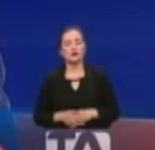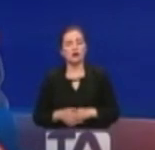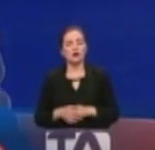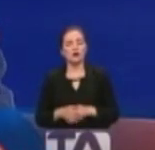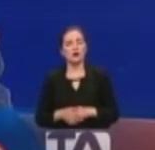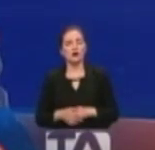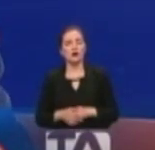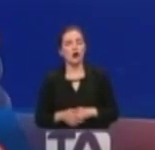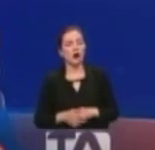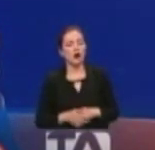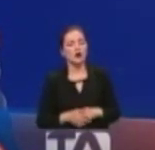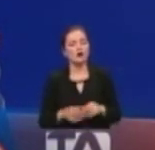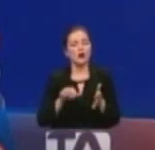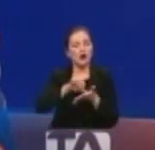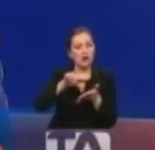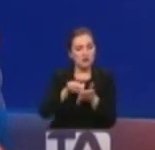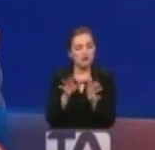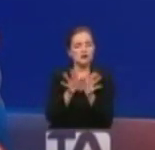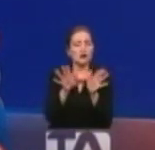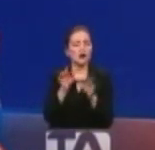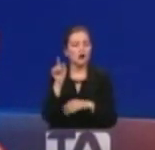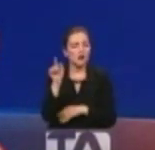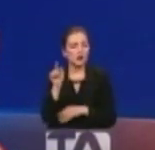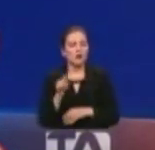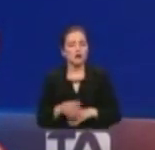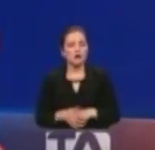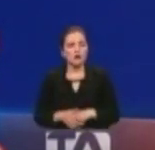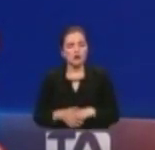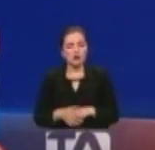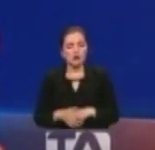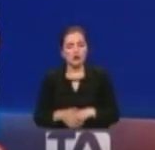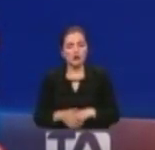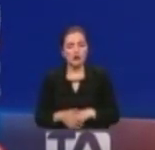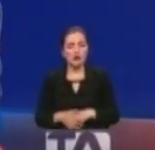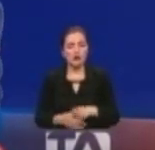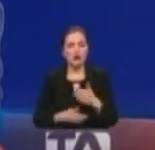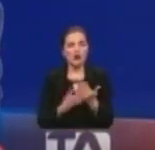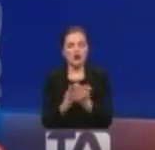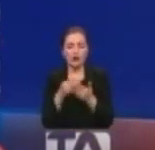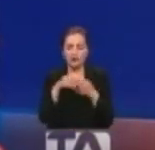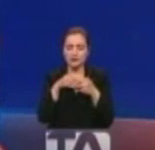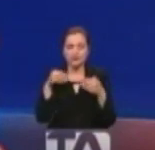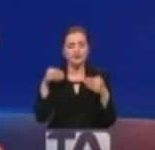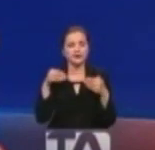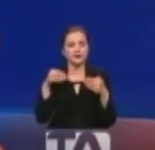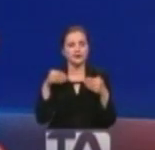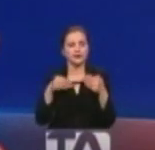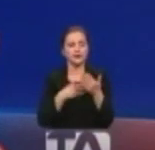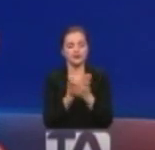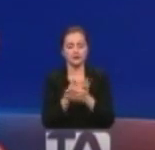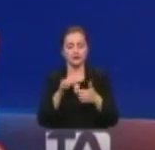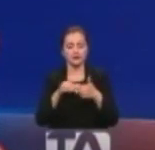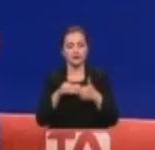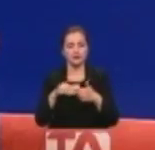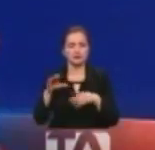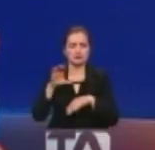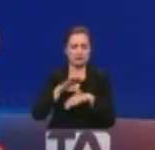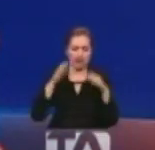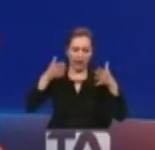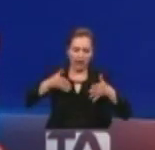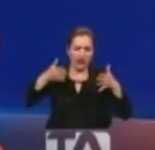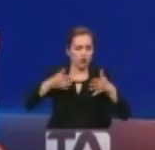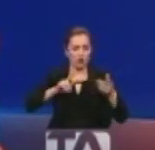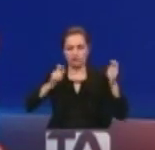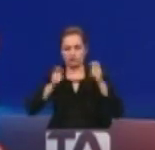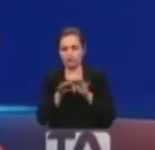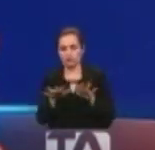aquí a personas, sino a la ciudad como tal, nos planteó la dolarización, nos planteó la descentralización, nos